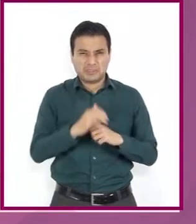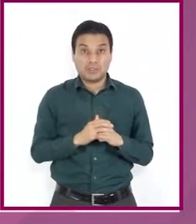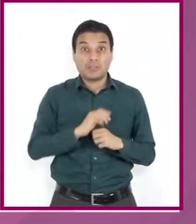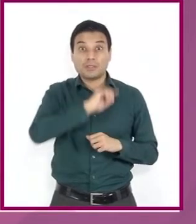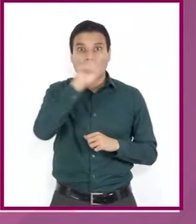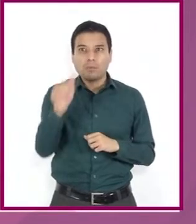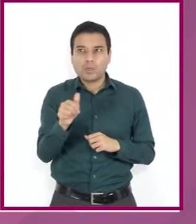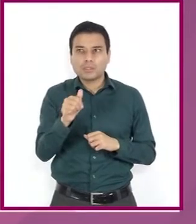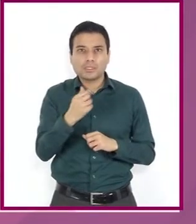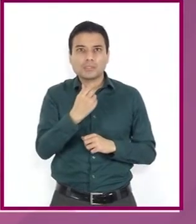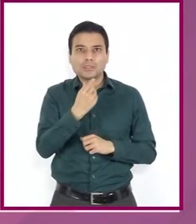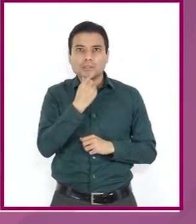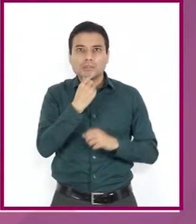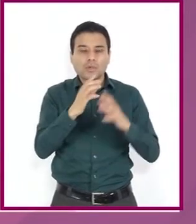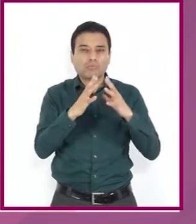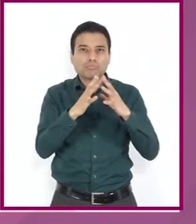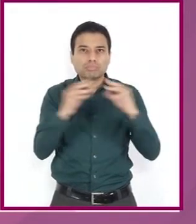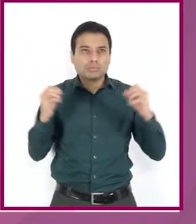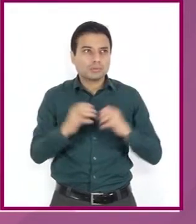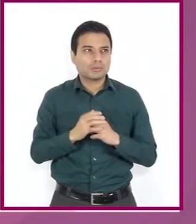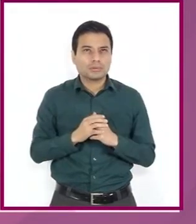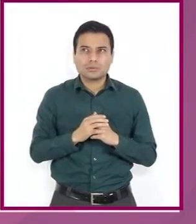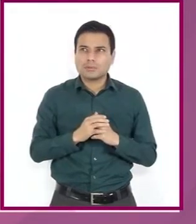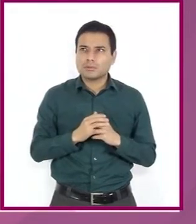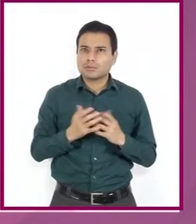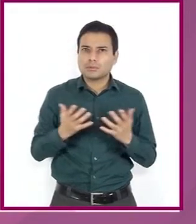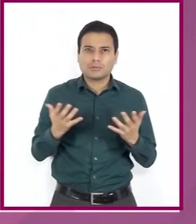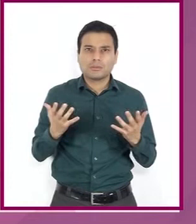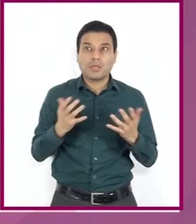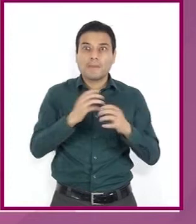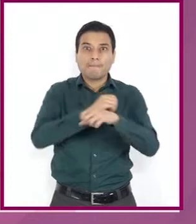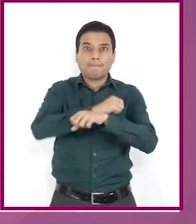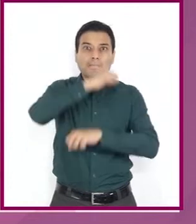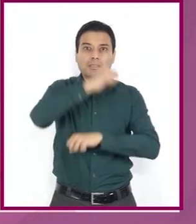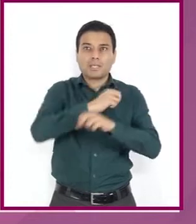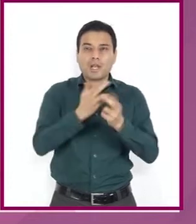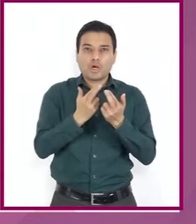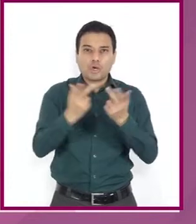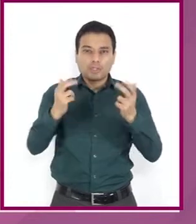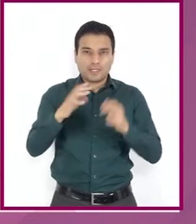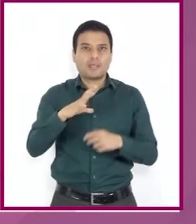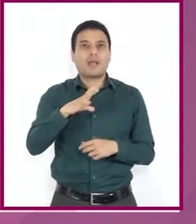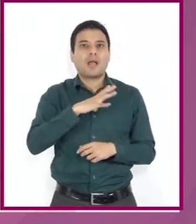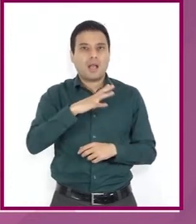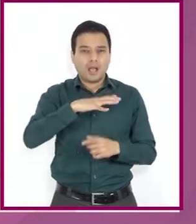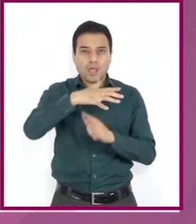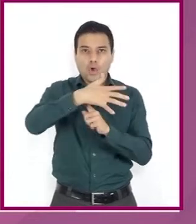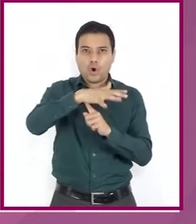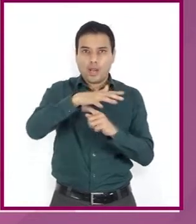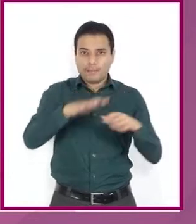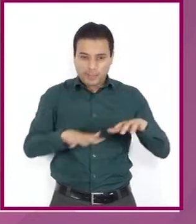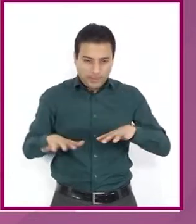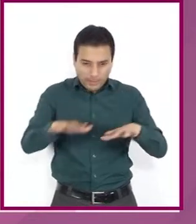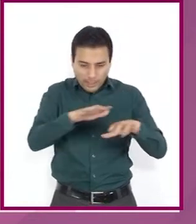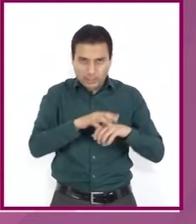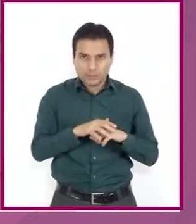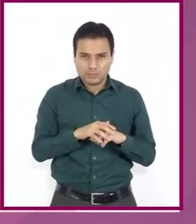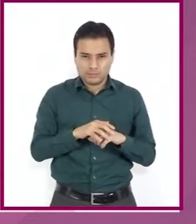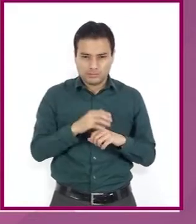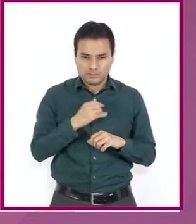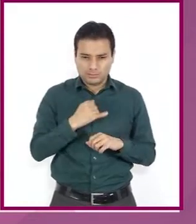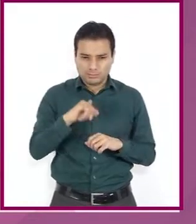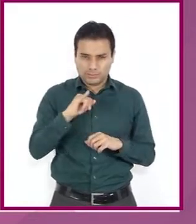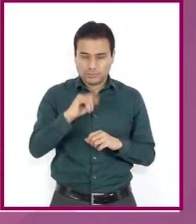pequeño desapareció. La ventana estaba rota, había algunas hojas de roble en el suelo y señales